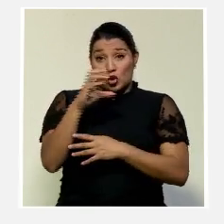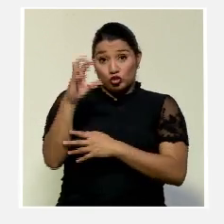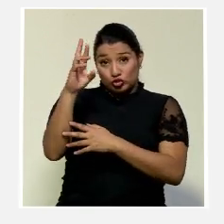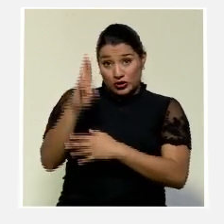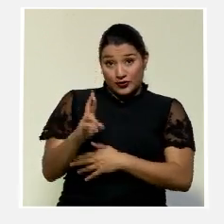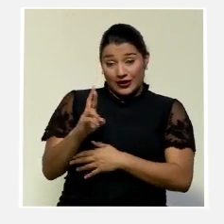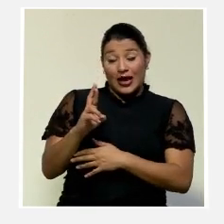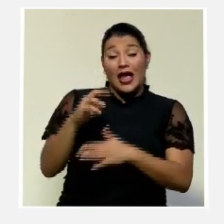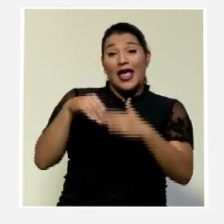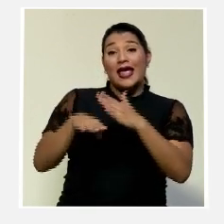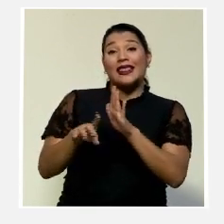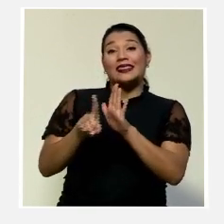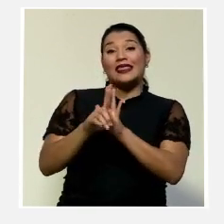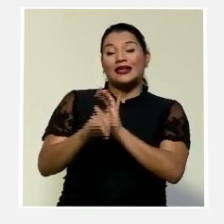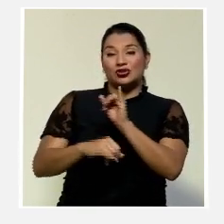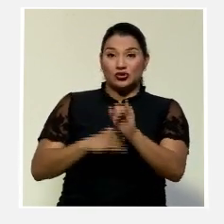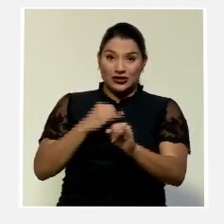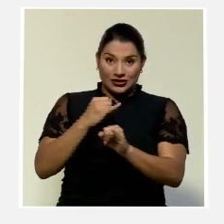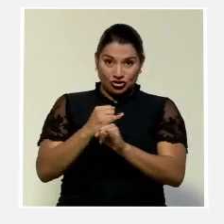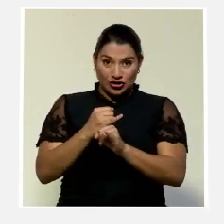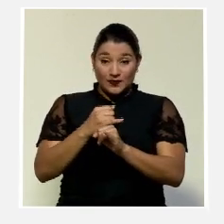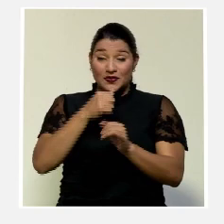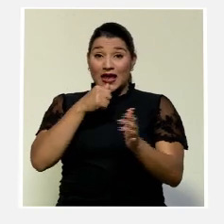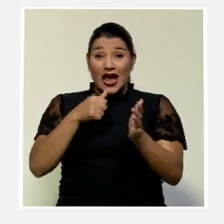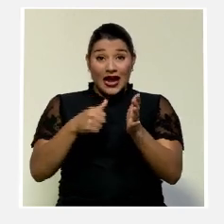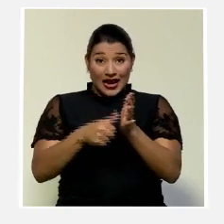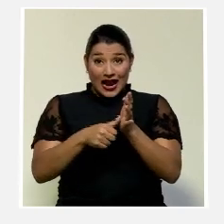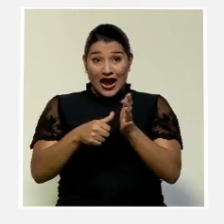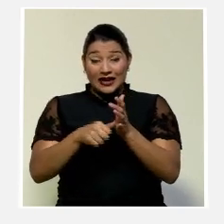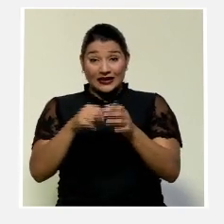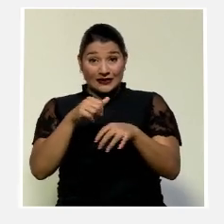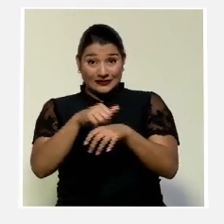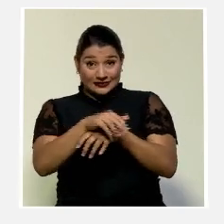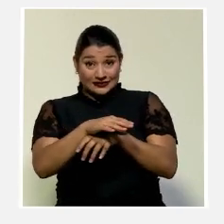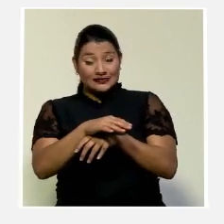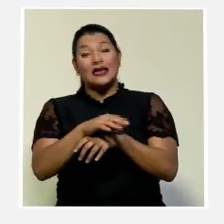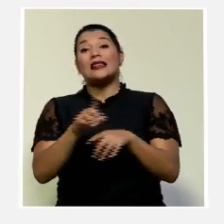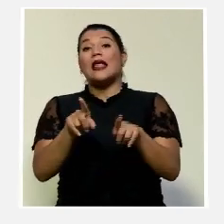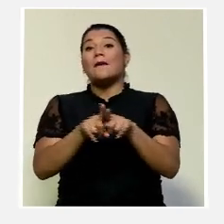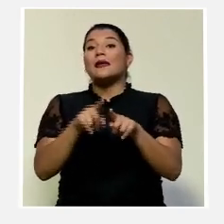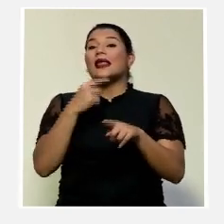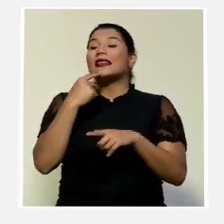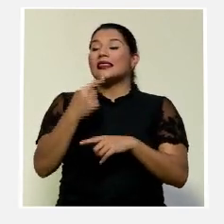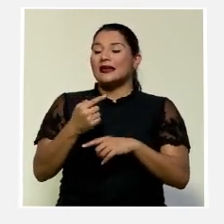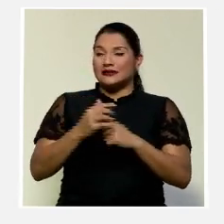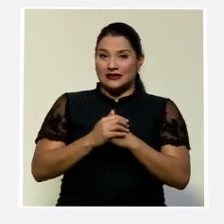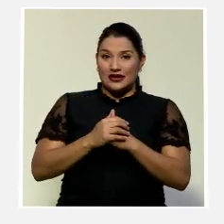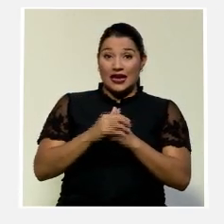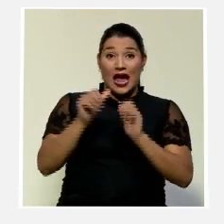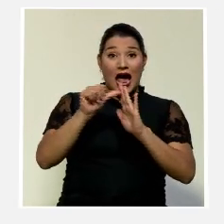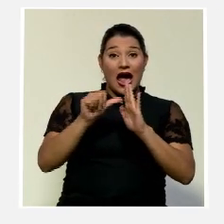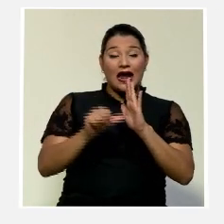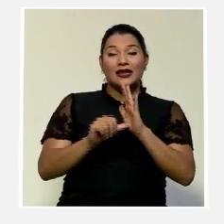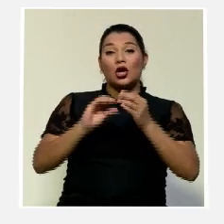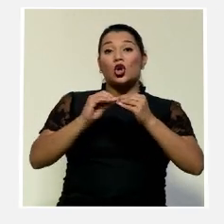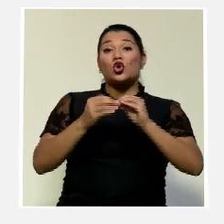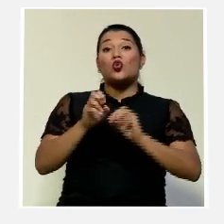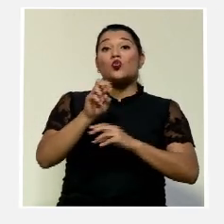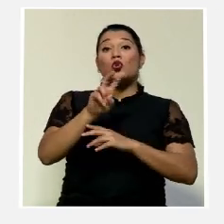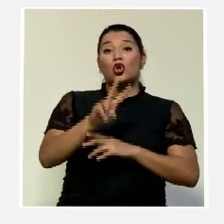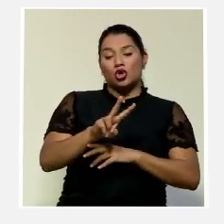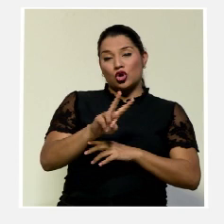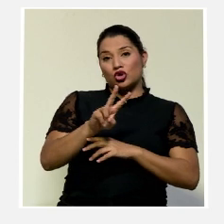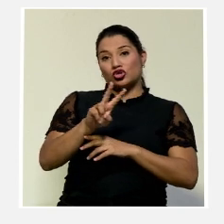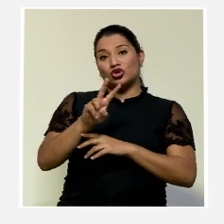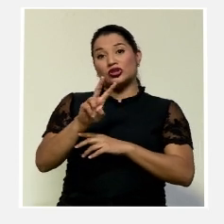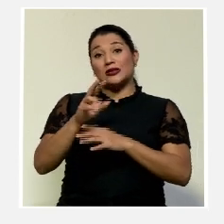derecho internacional. La carta de UNOPS a la Cancillería también indica: asimismo, el artículo 2, sección 4 de